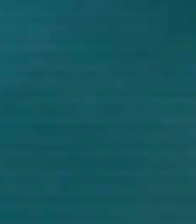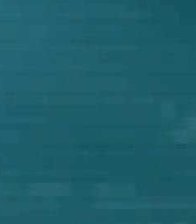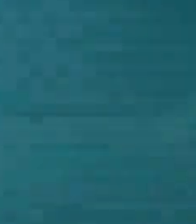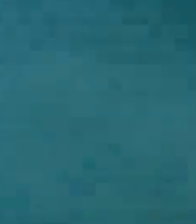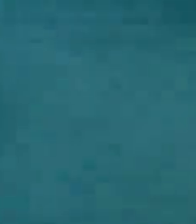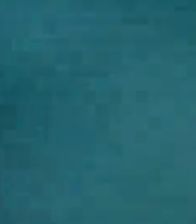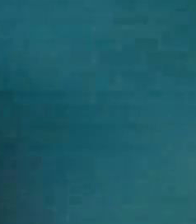ah